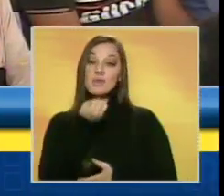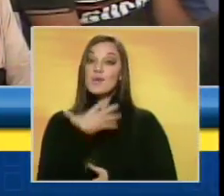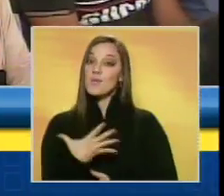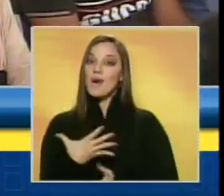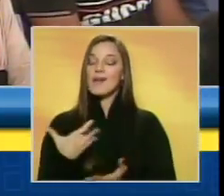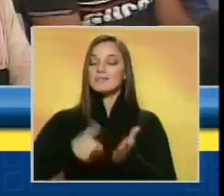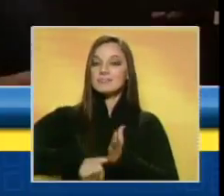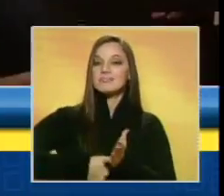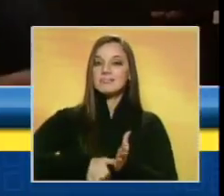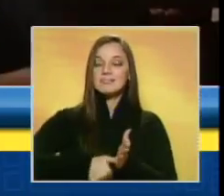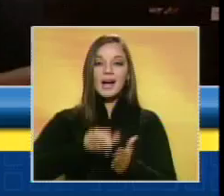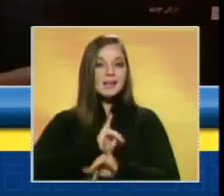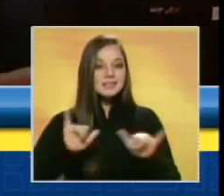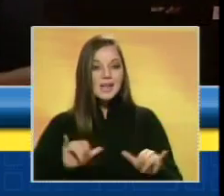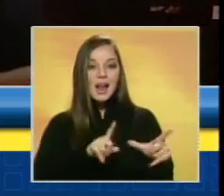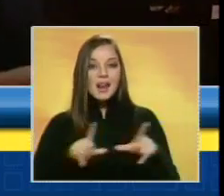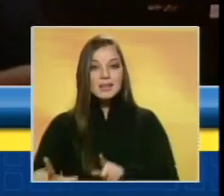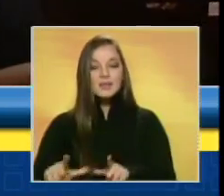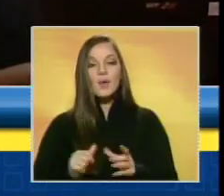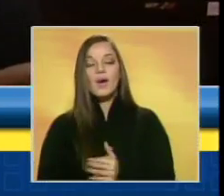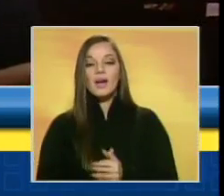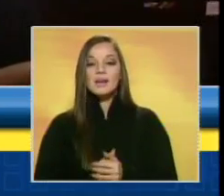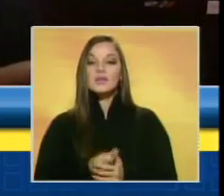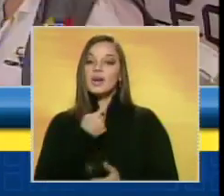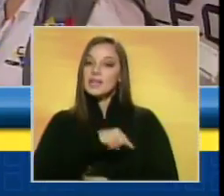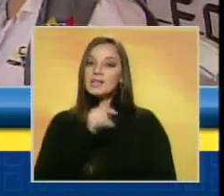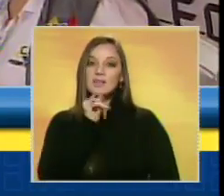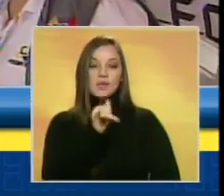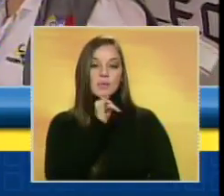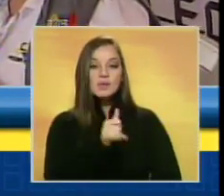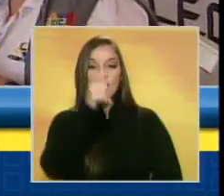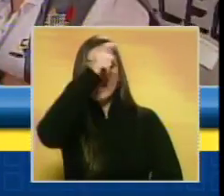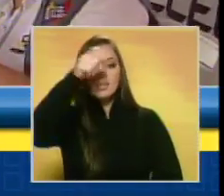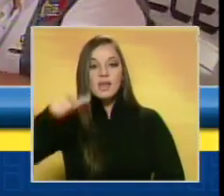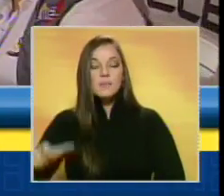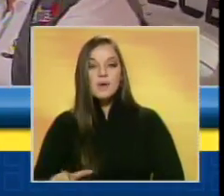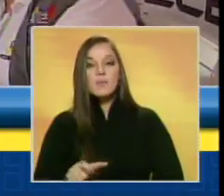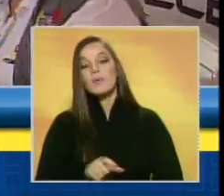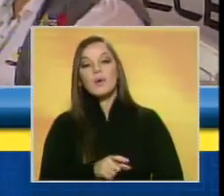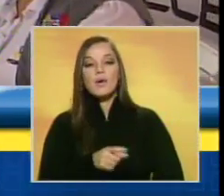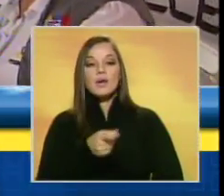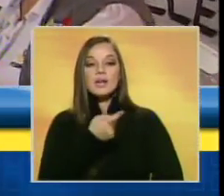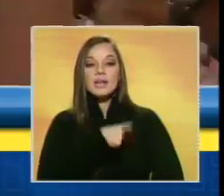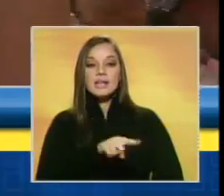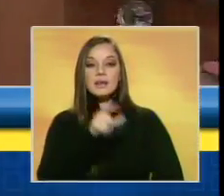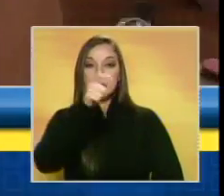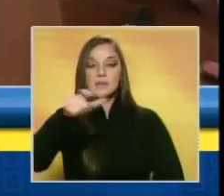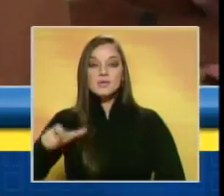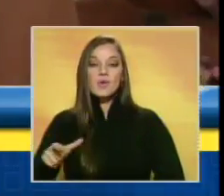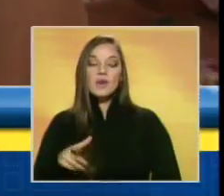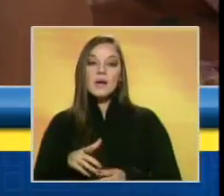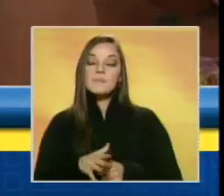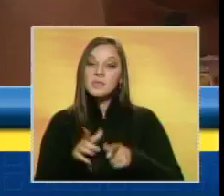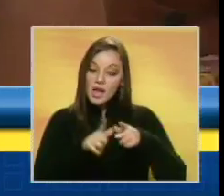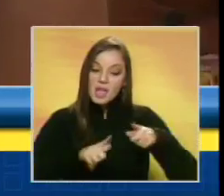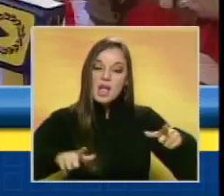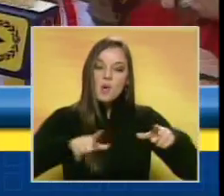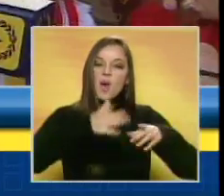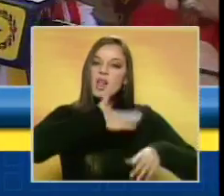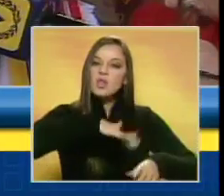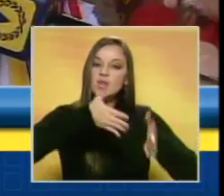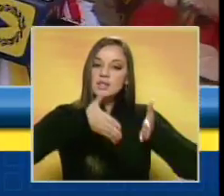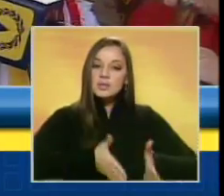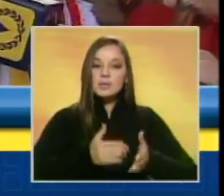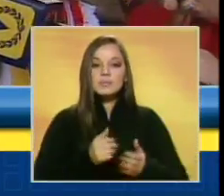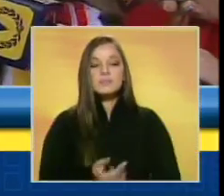del documento de identificación, el cual incluye información sobre el pueblo al que pertenece el ciudadano y la localidad en la cual nació. Y